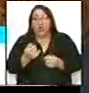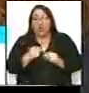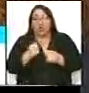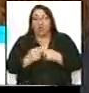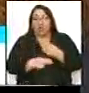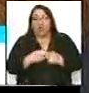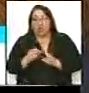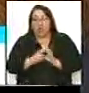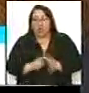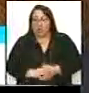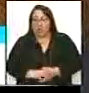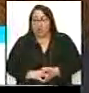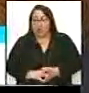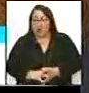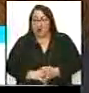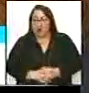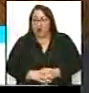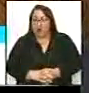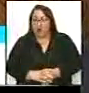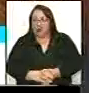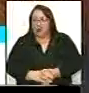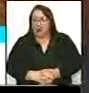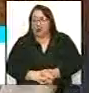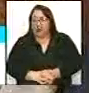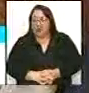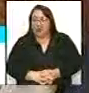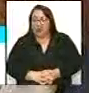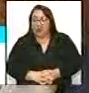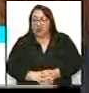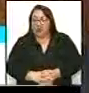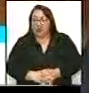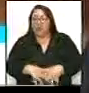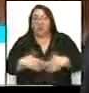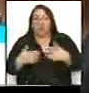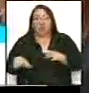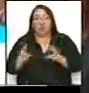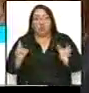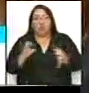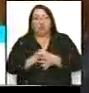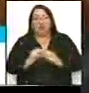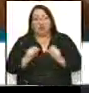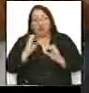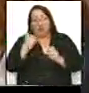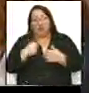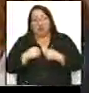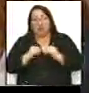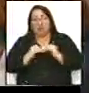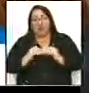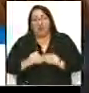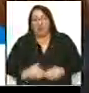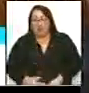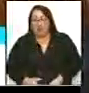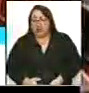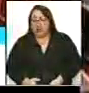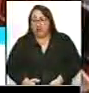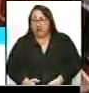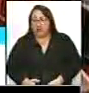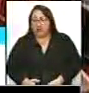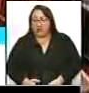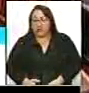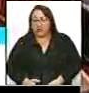uno regional para los procesos regionales y locales puedan hacer alianza, creemos que es algo que debería mantenerse.